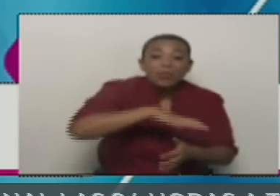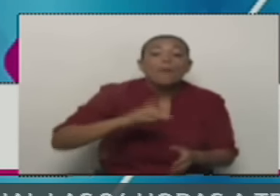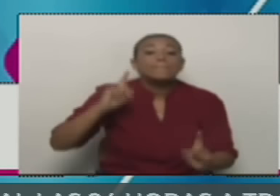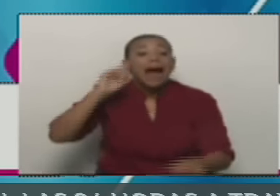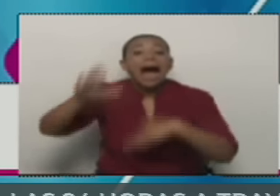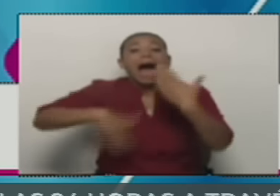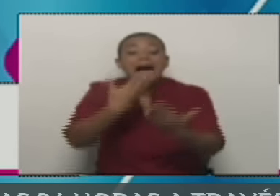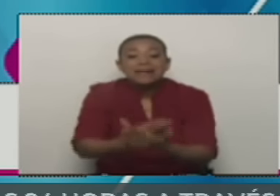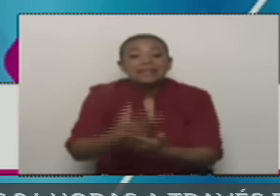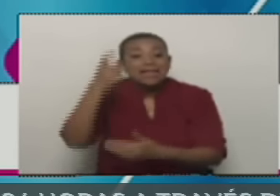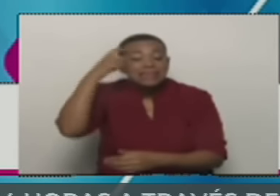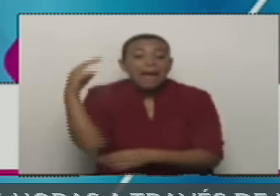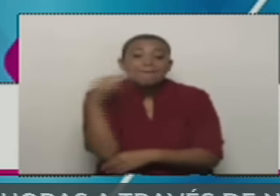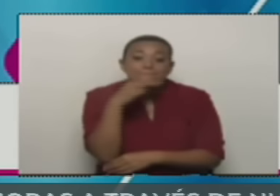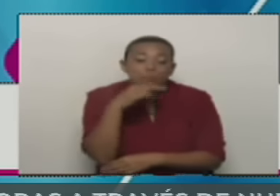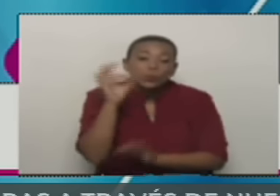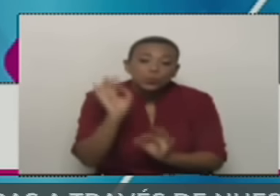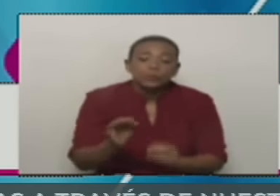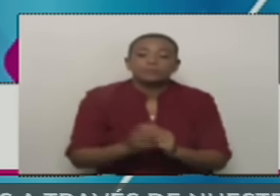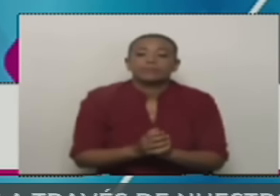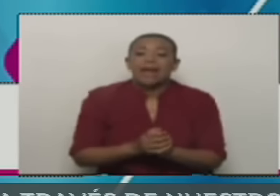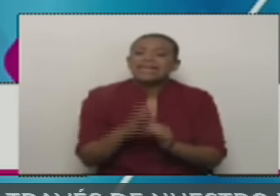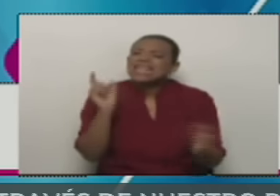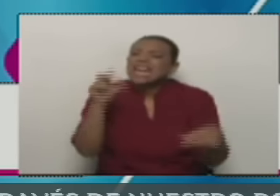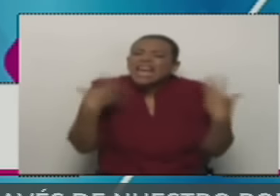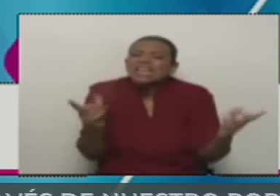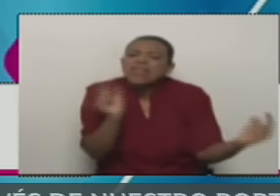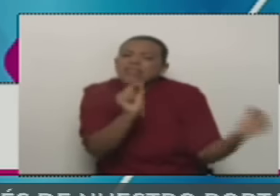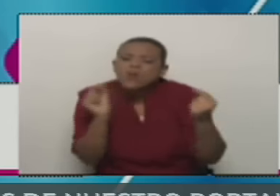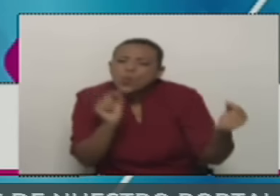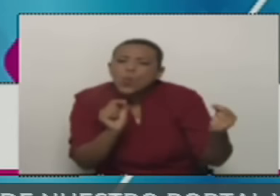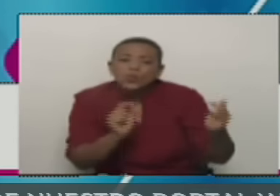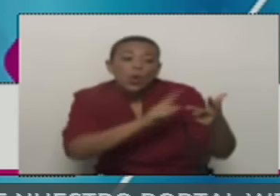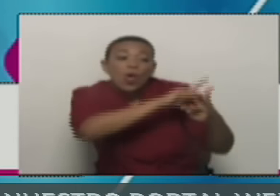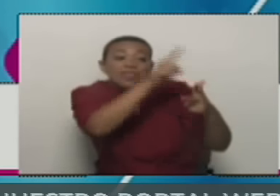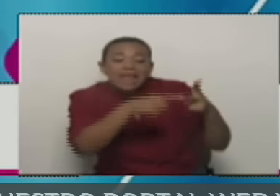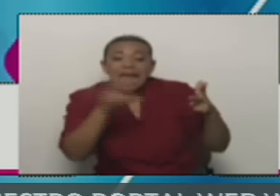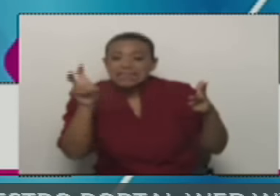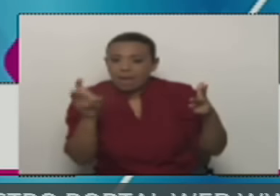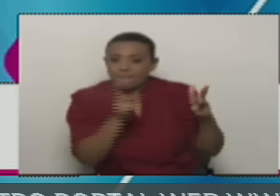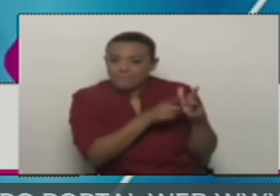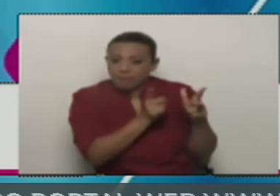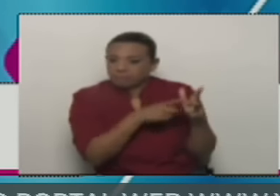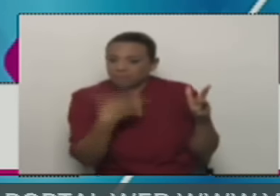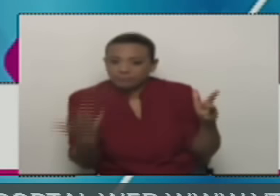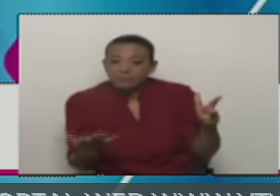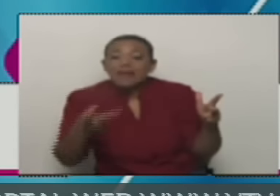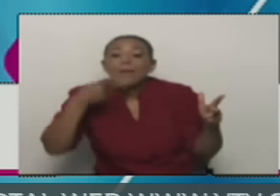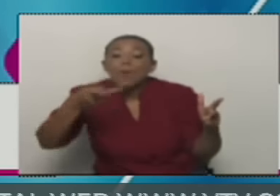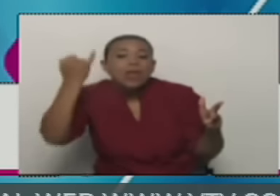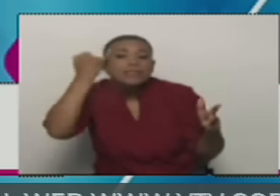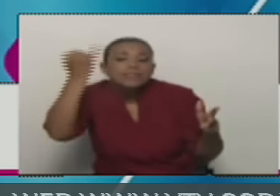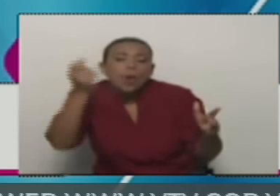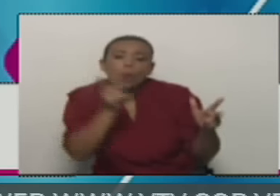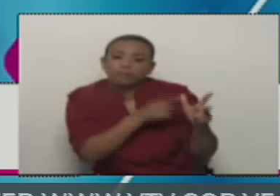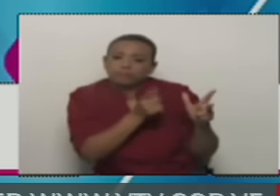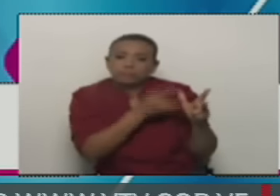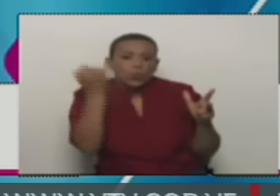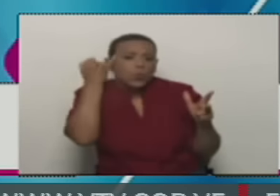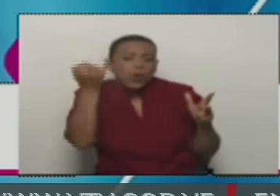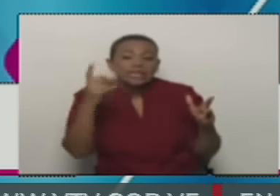a la plenaria nacional. ¿Qué se discute en cada asamblea? Son 3 temas fundamentales. El primero es el político ideológico. Usted lo convocó el